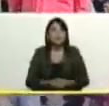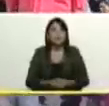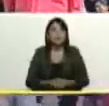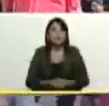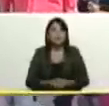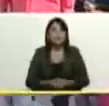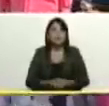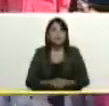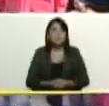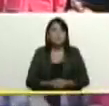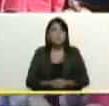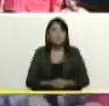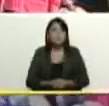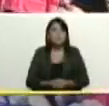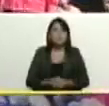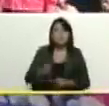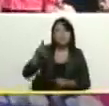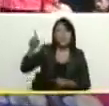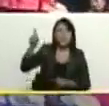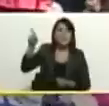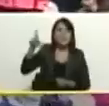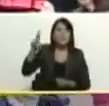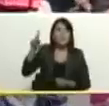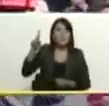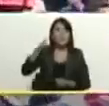Tenemos un segundo Maduro por allá, mira.